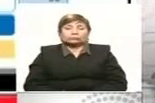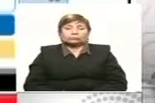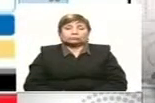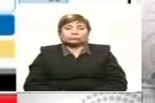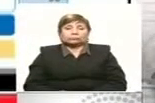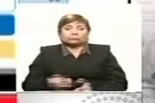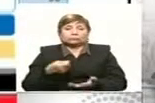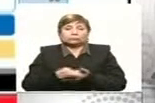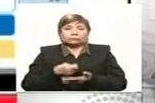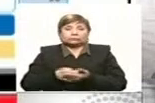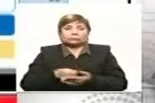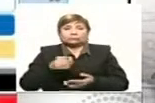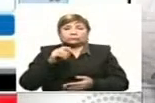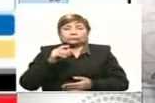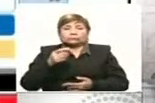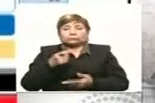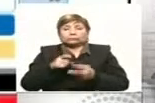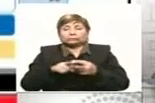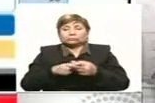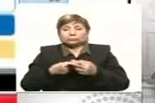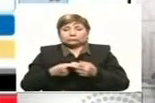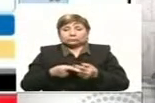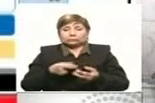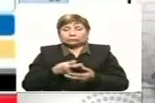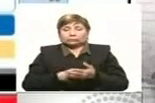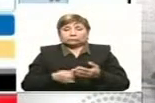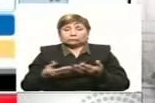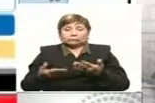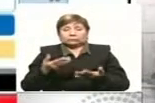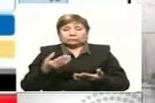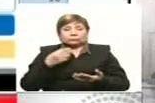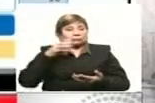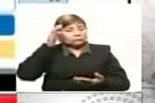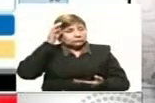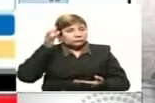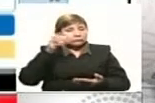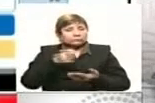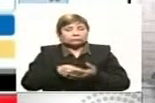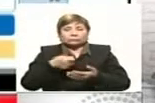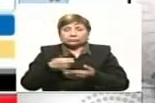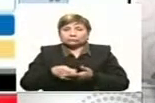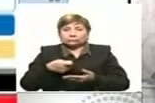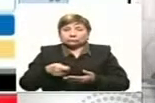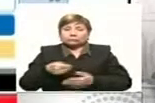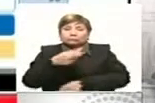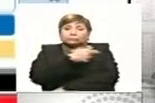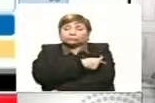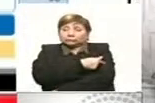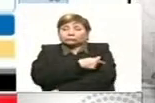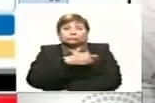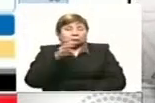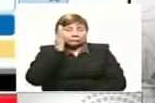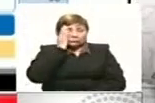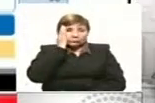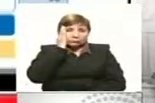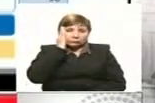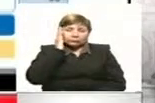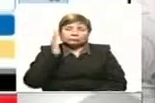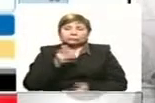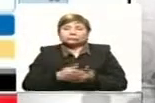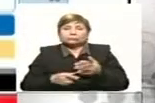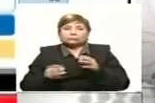a pagos iniciales que se han hecho en concepto de las vacunas. Como ustedes saben,